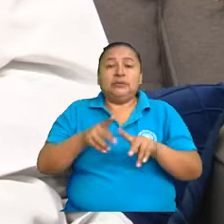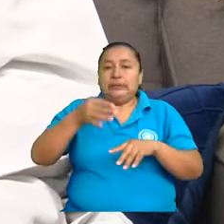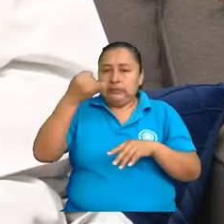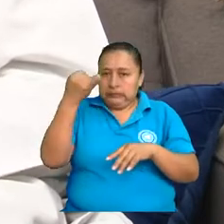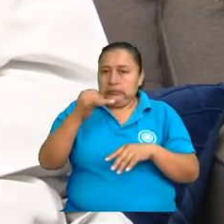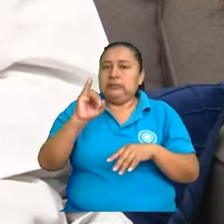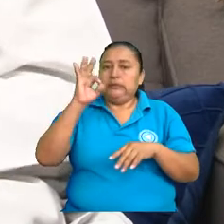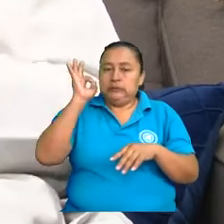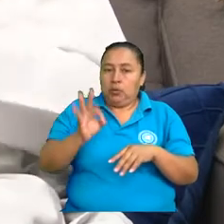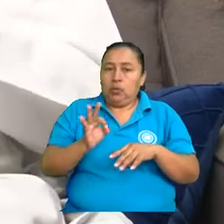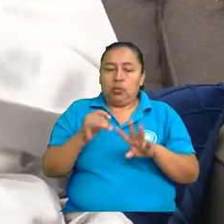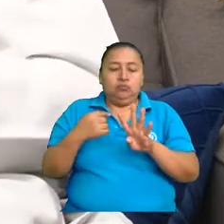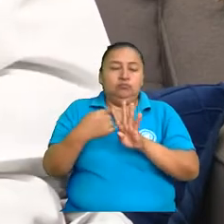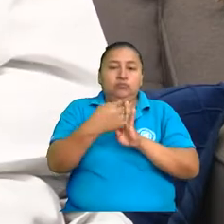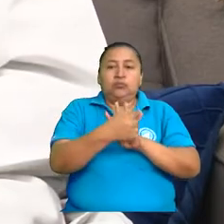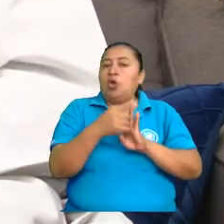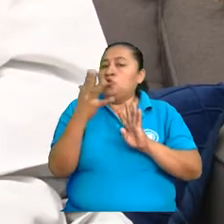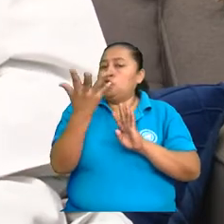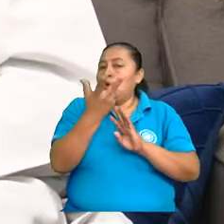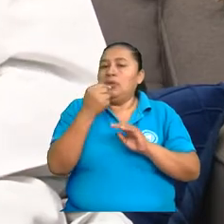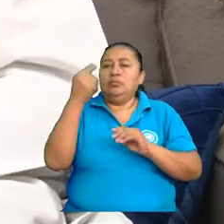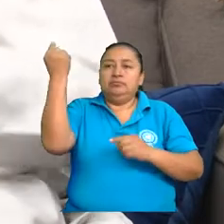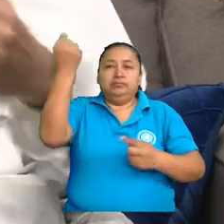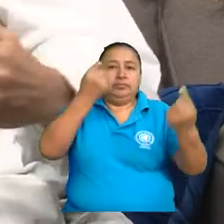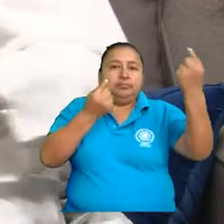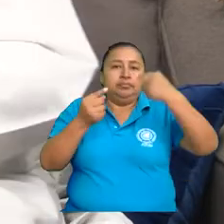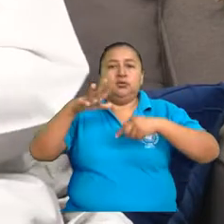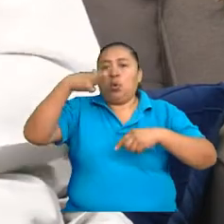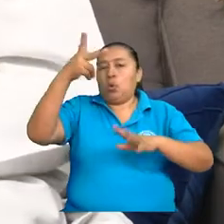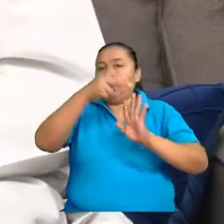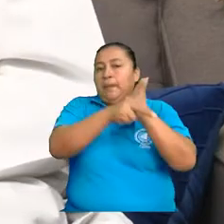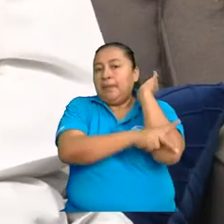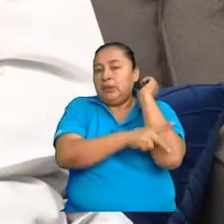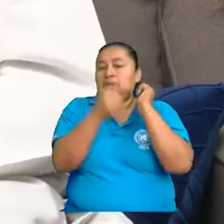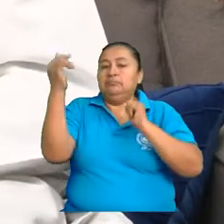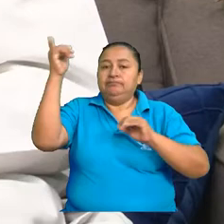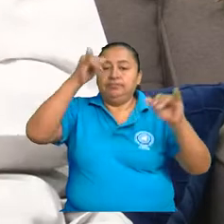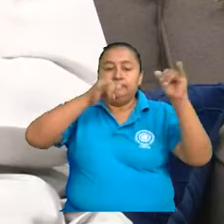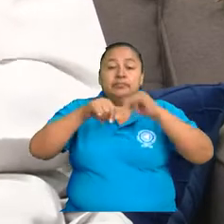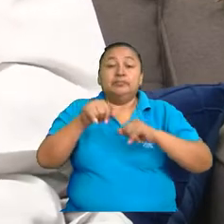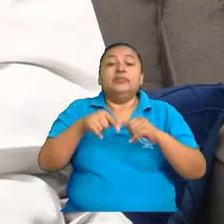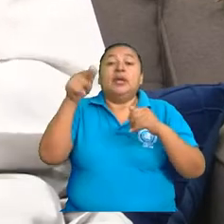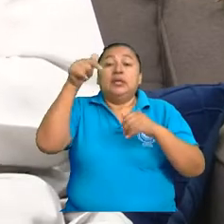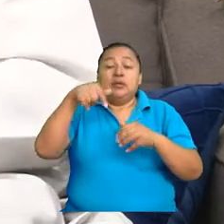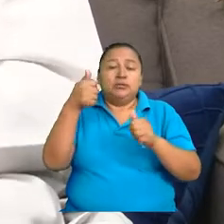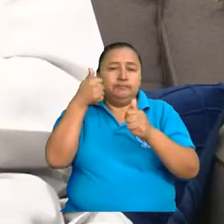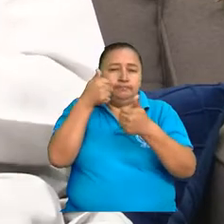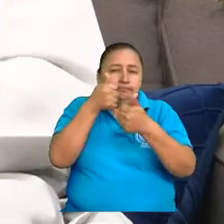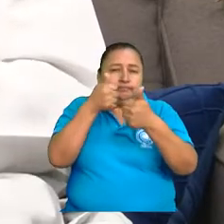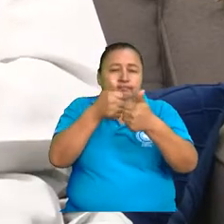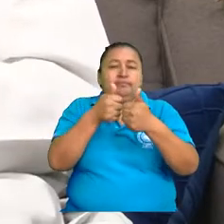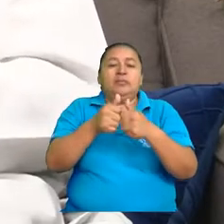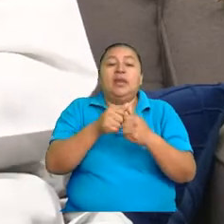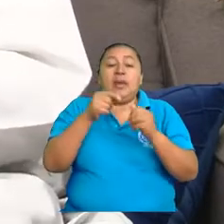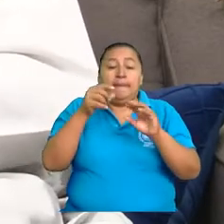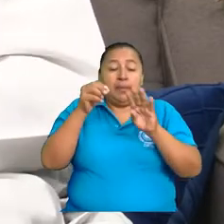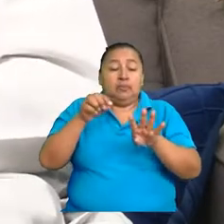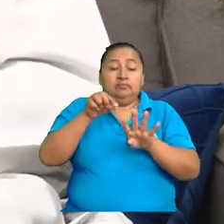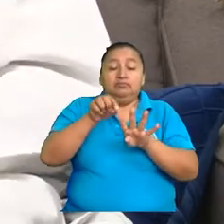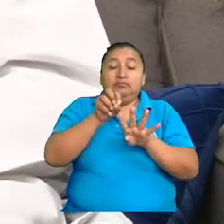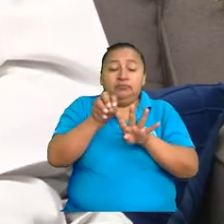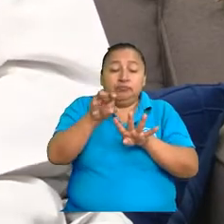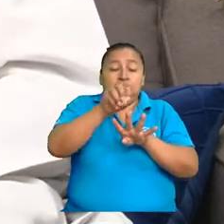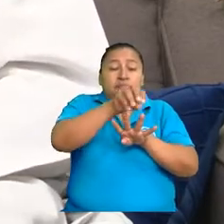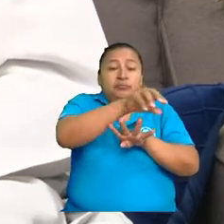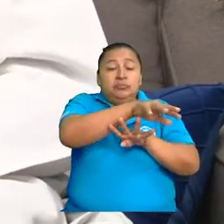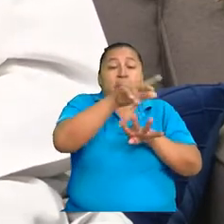confirmados, todos son importados y de eso pues estamos en seguimiento a 15 contactos muy